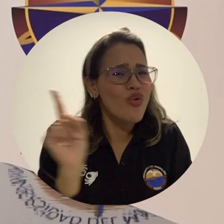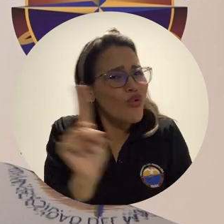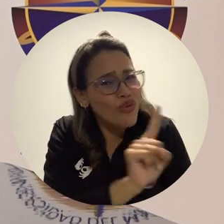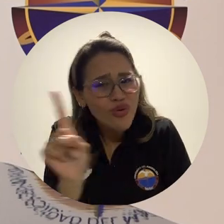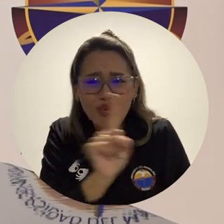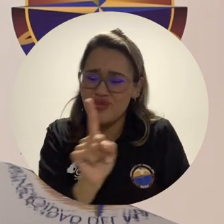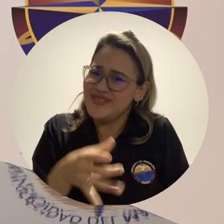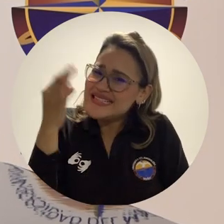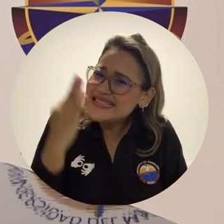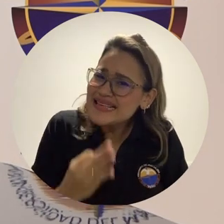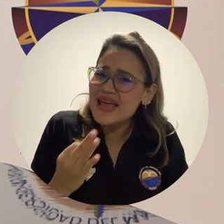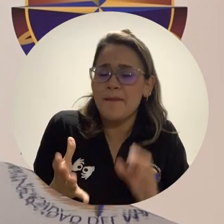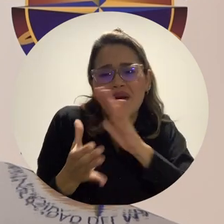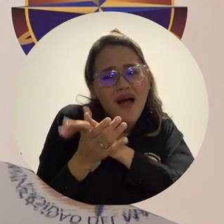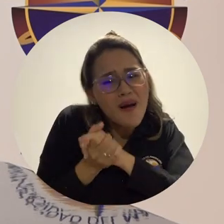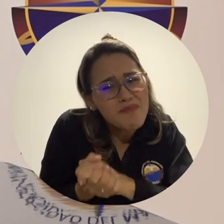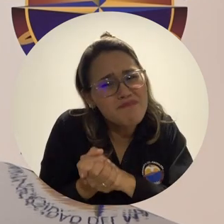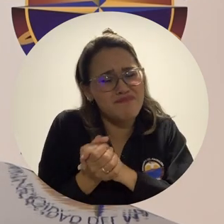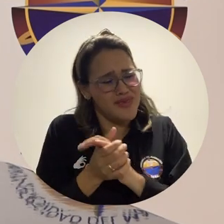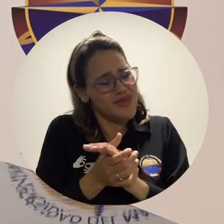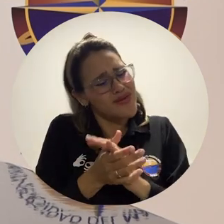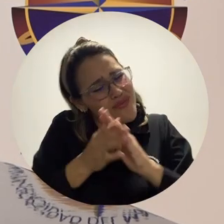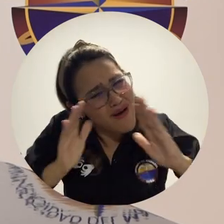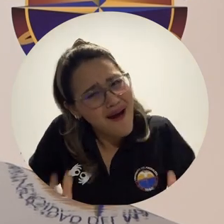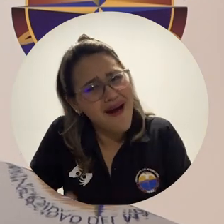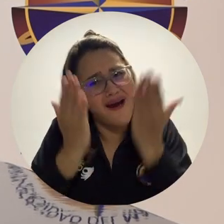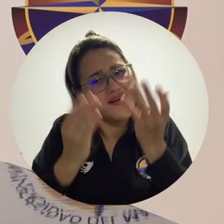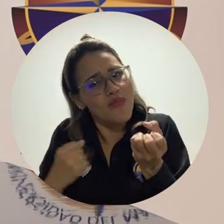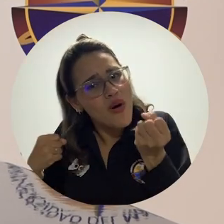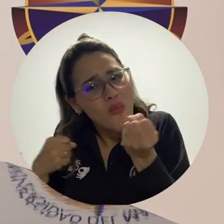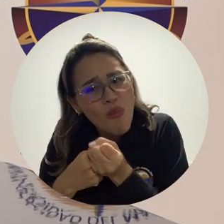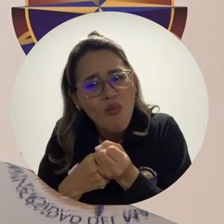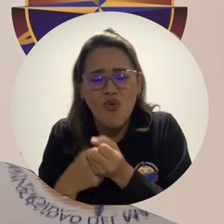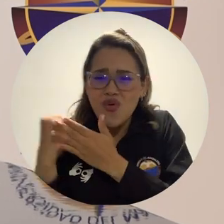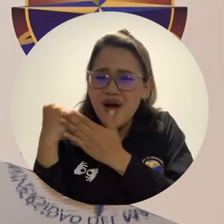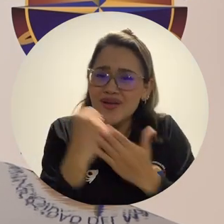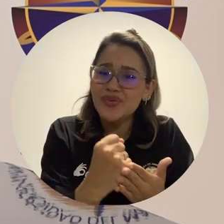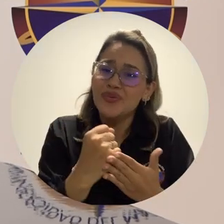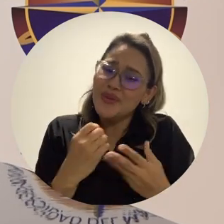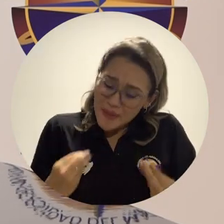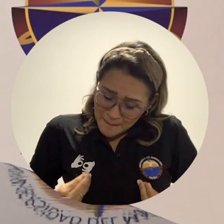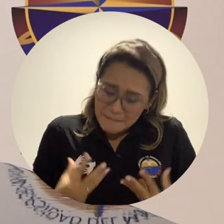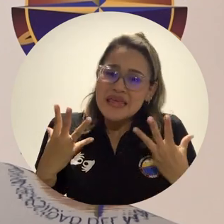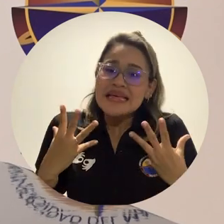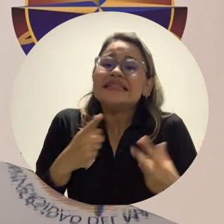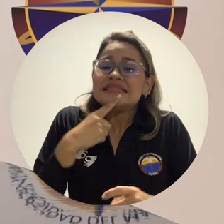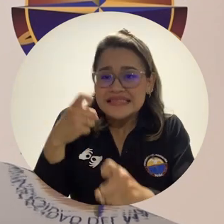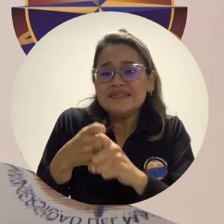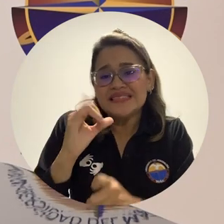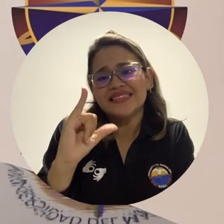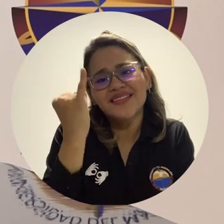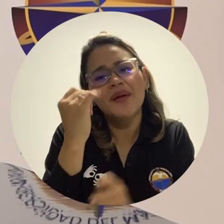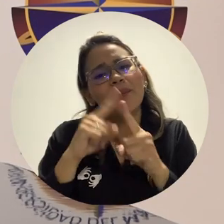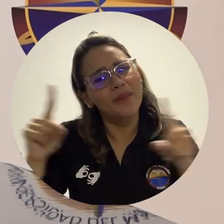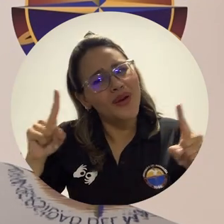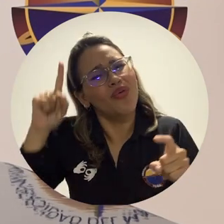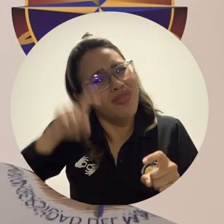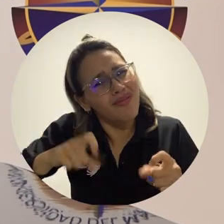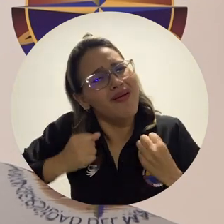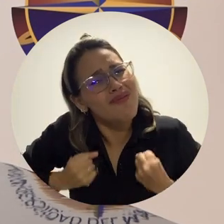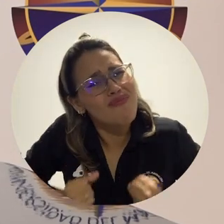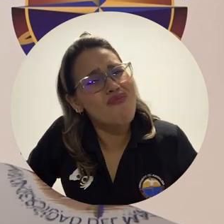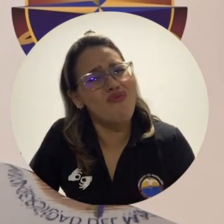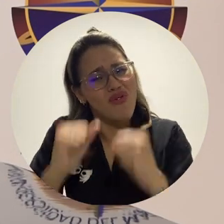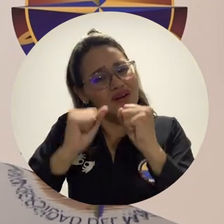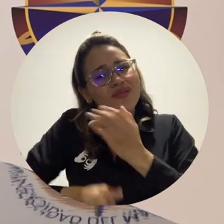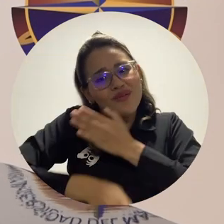en los colegios, en la vida. Siempre habrá amigos, amigas, compañeros que pueden darte esa palabra de aliento, que te podrán decir que la